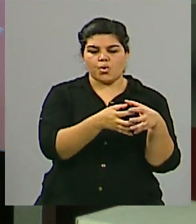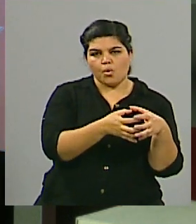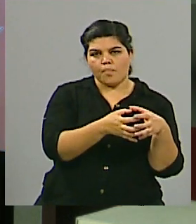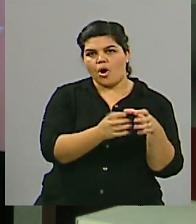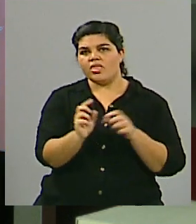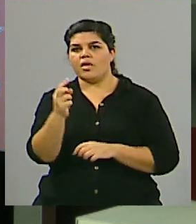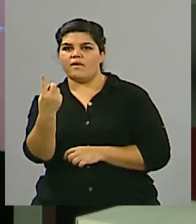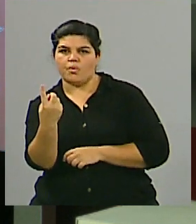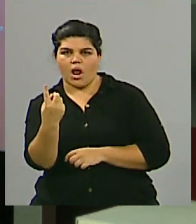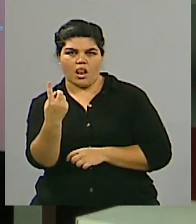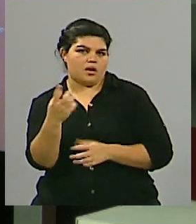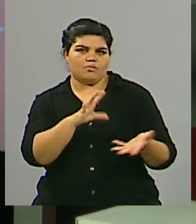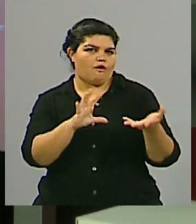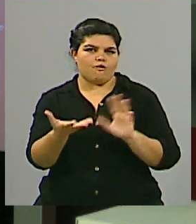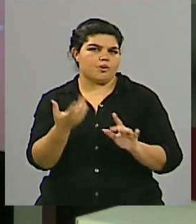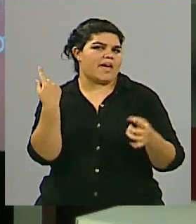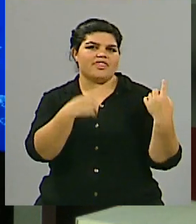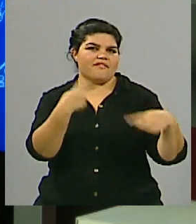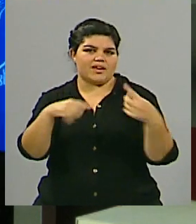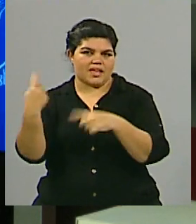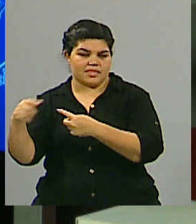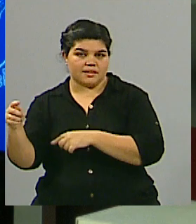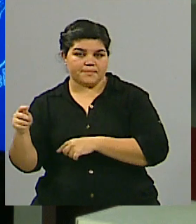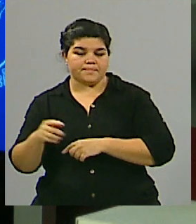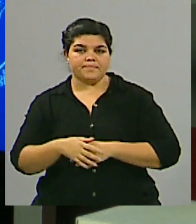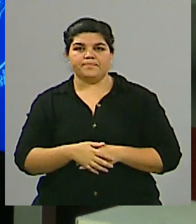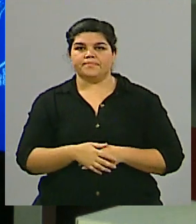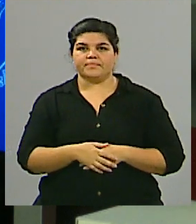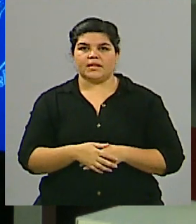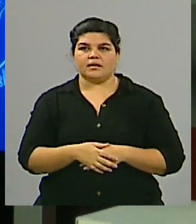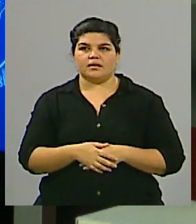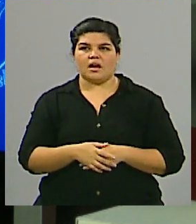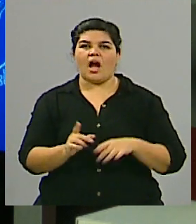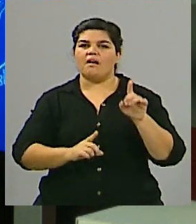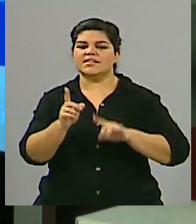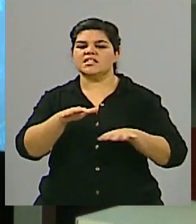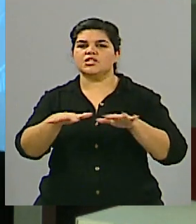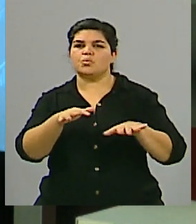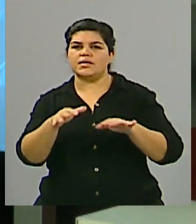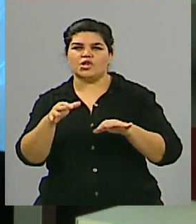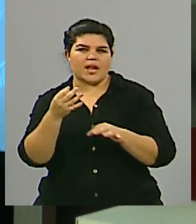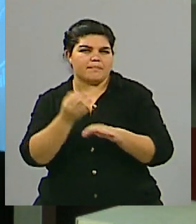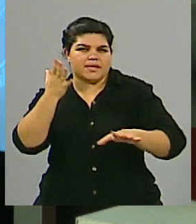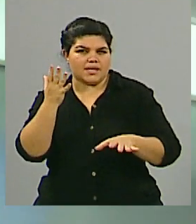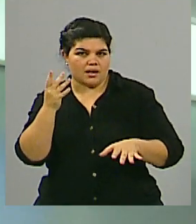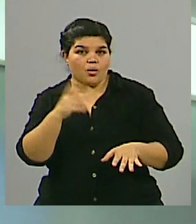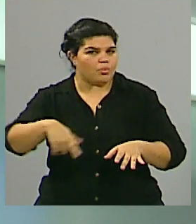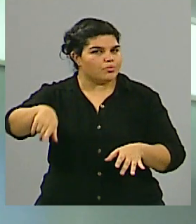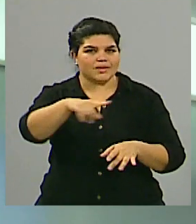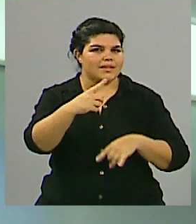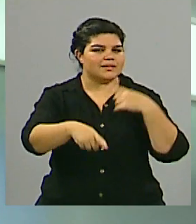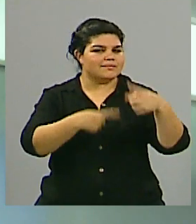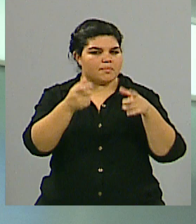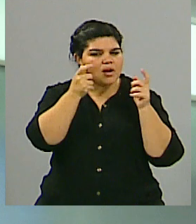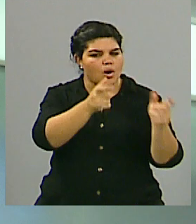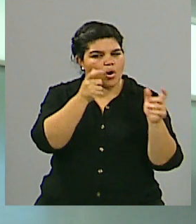individual, y se da en ciertos momentos particularmente. Digo, ustedes obviamente lo están monitoreando constantemente. ¿En